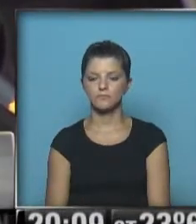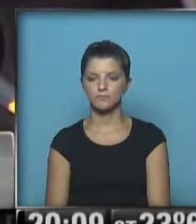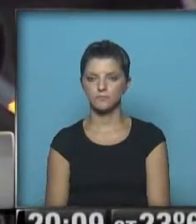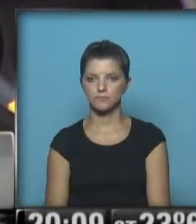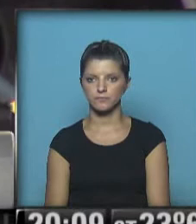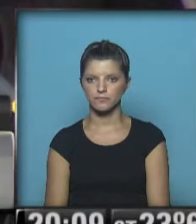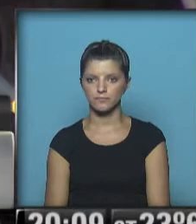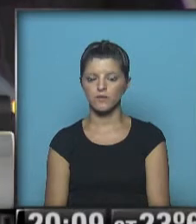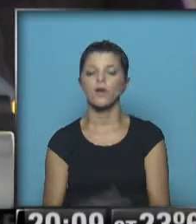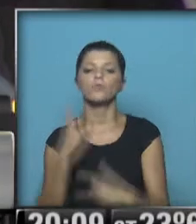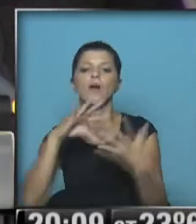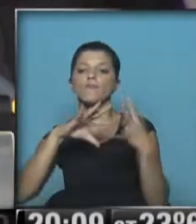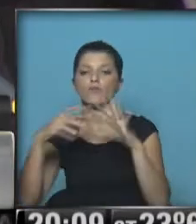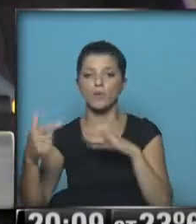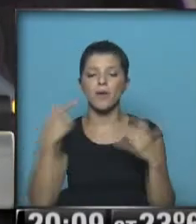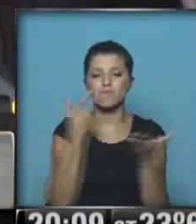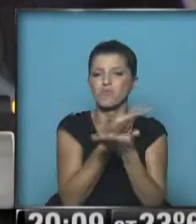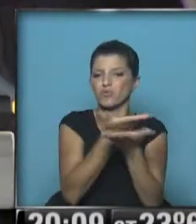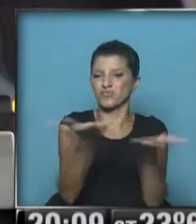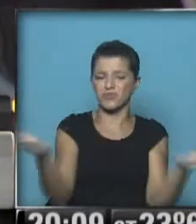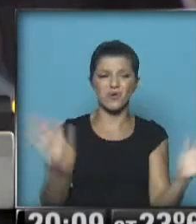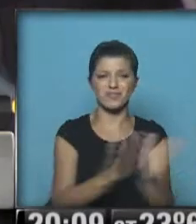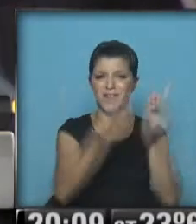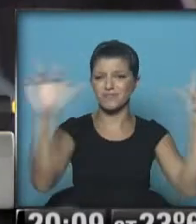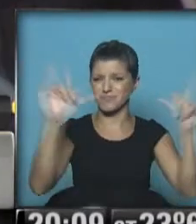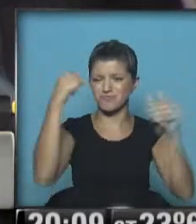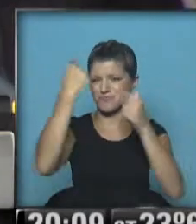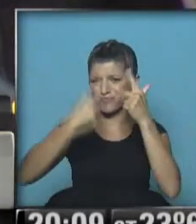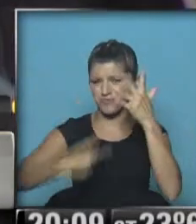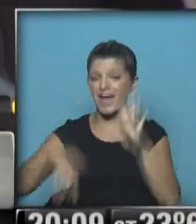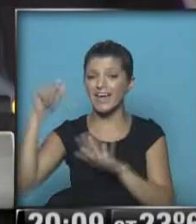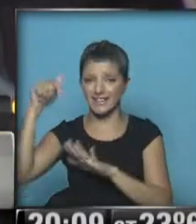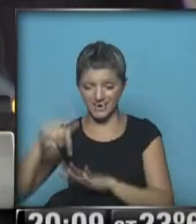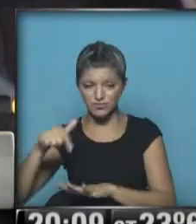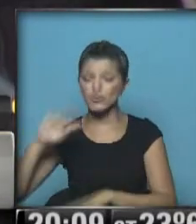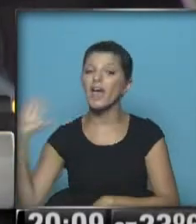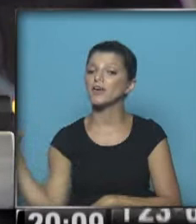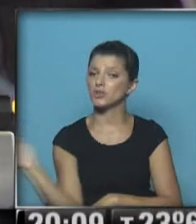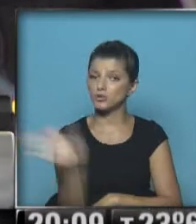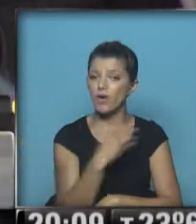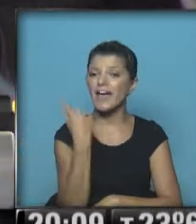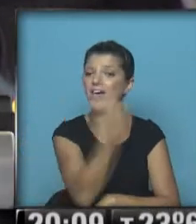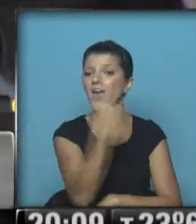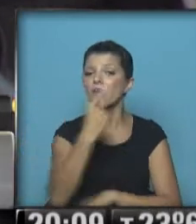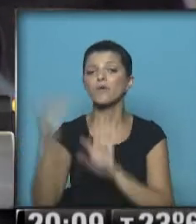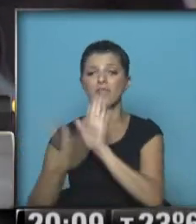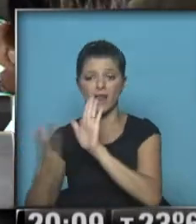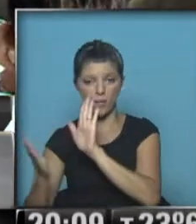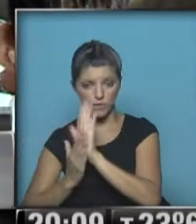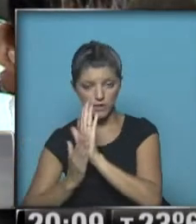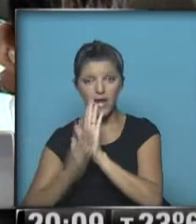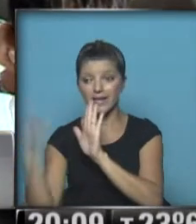inusitada exposición mediática que está teniendo todas y cada una de las pruebas que se van